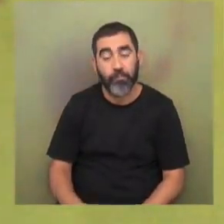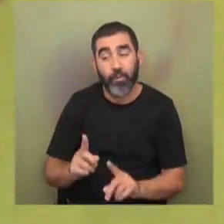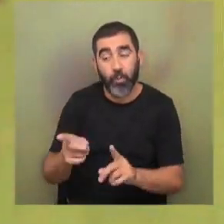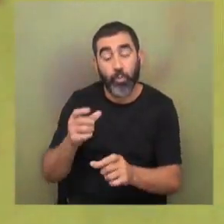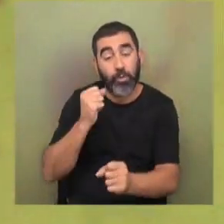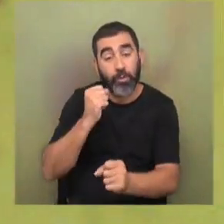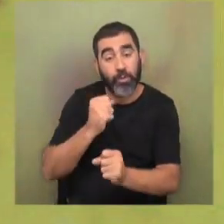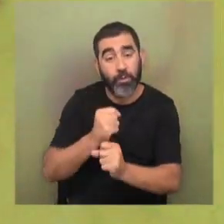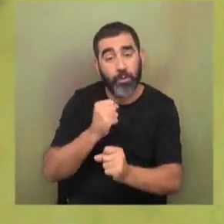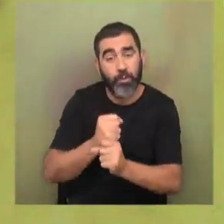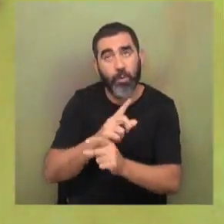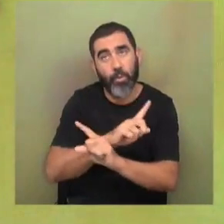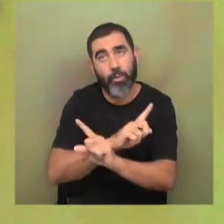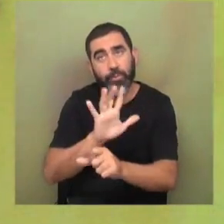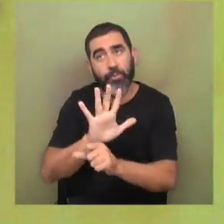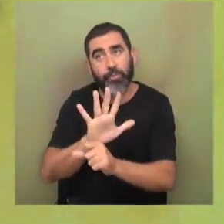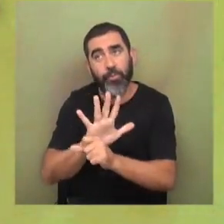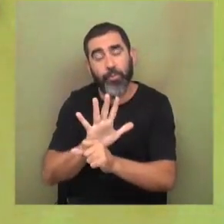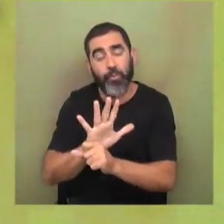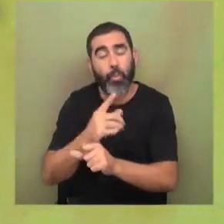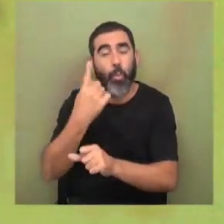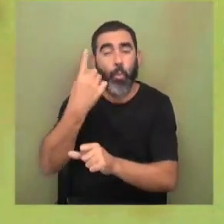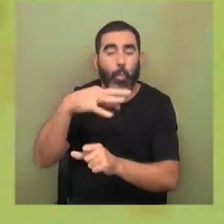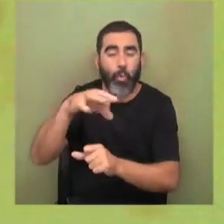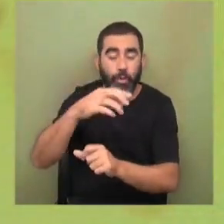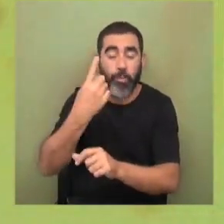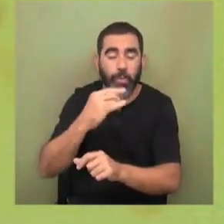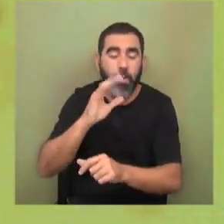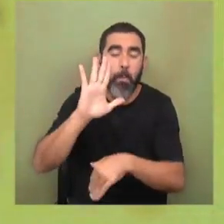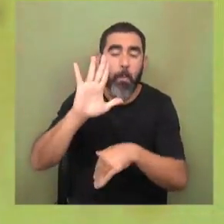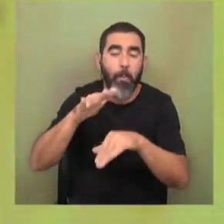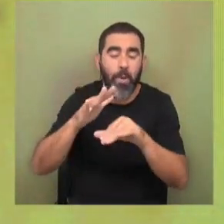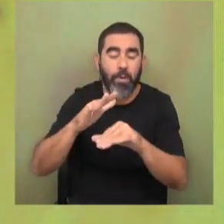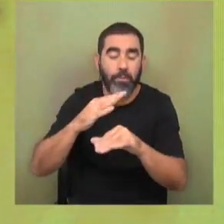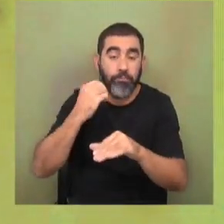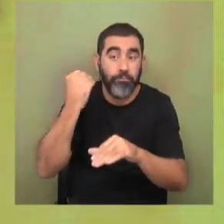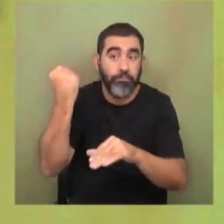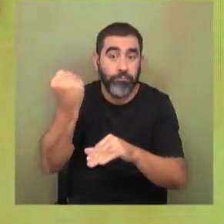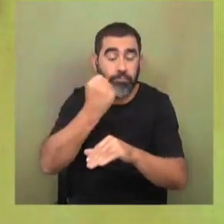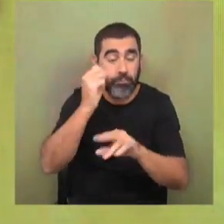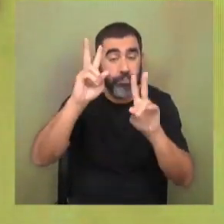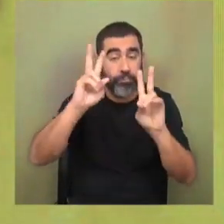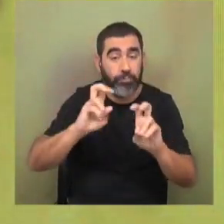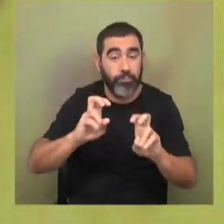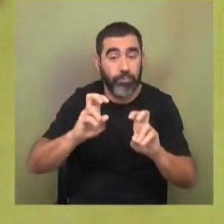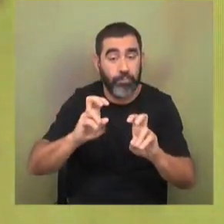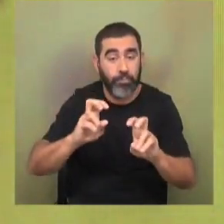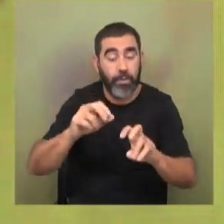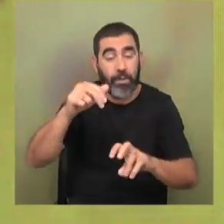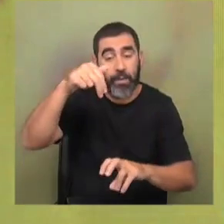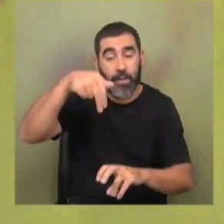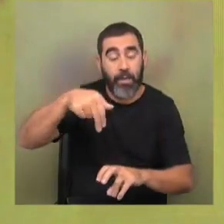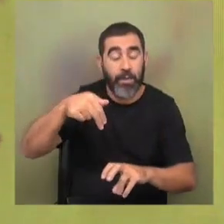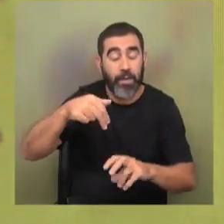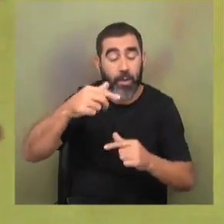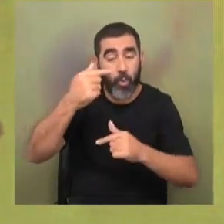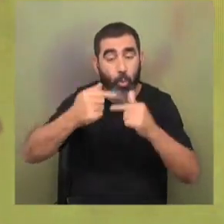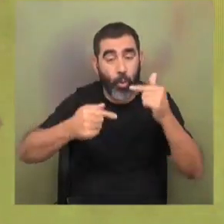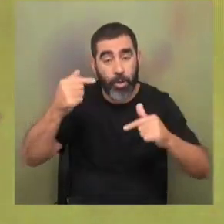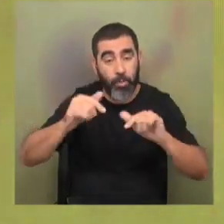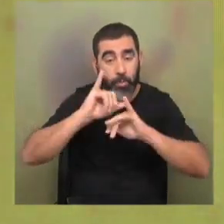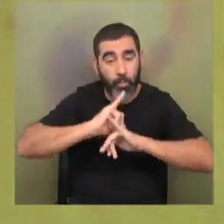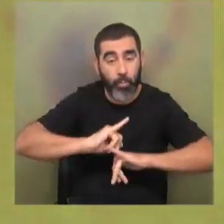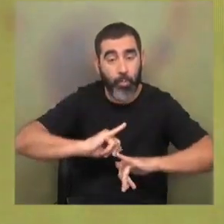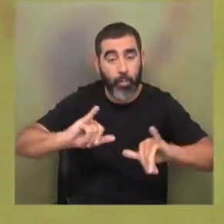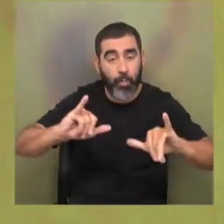trabajo, no, a ver, no digo como si hubiera sido uno solo, pero tal vez el que más lejos llegó sobre los N cuerpos, que fue publicado